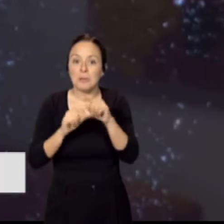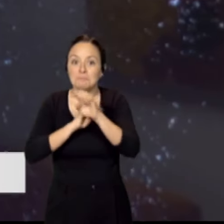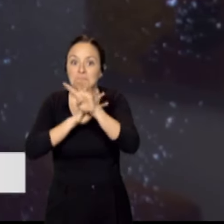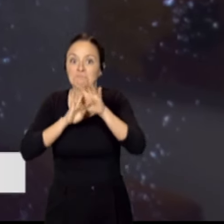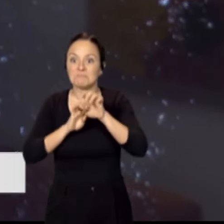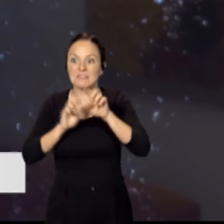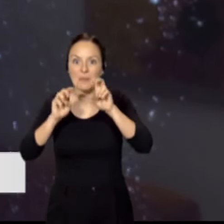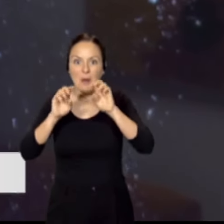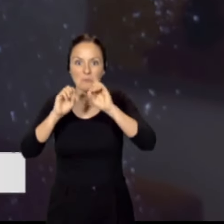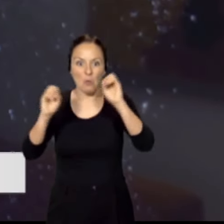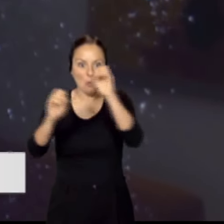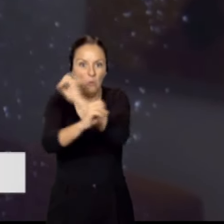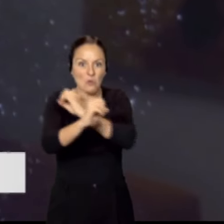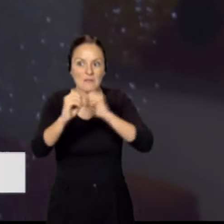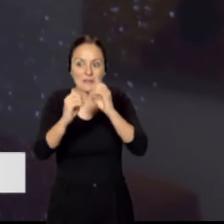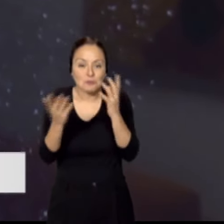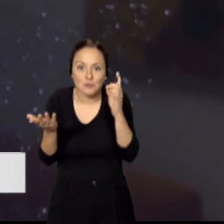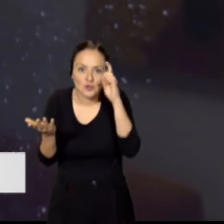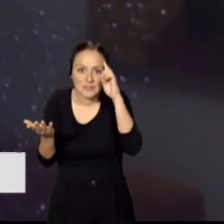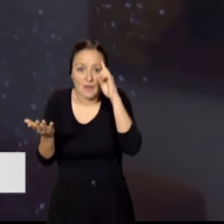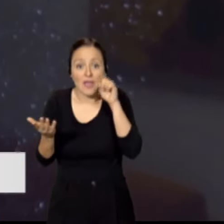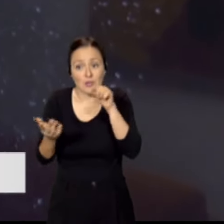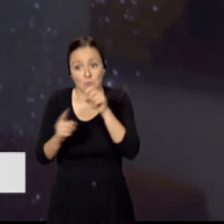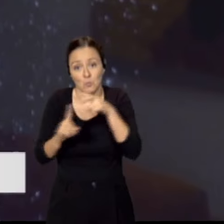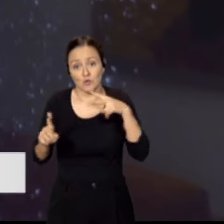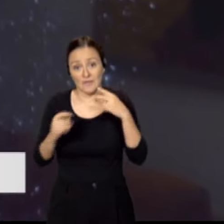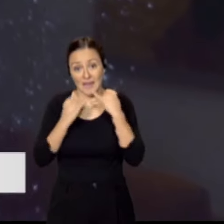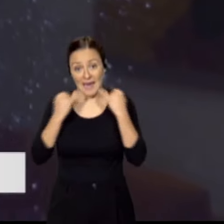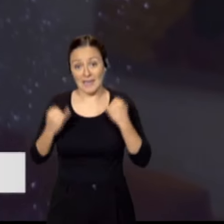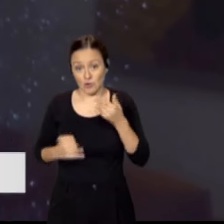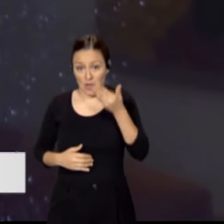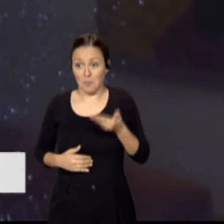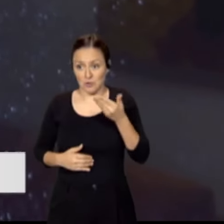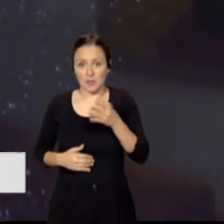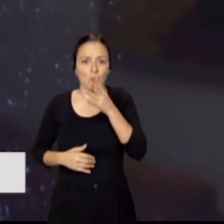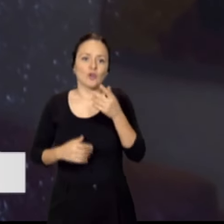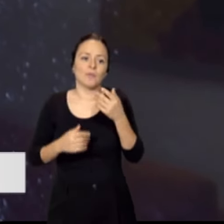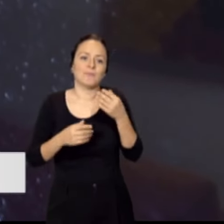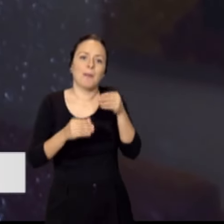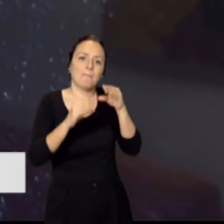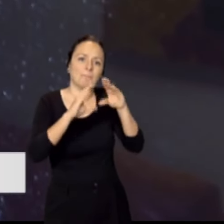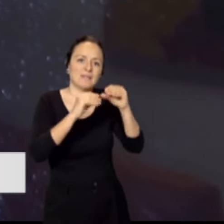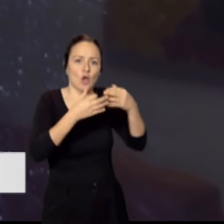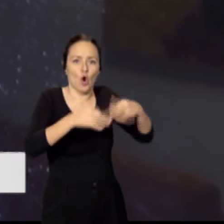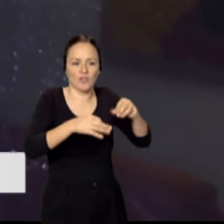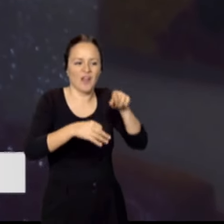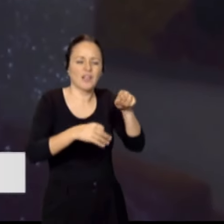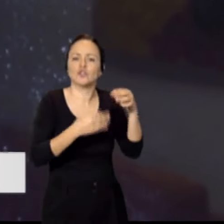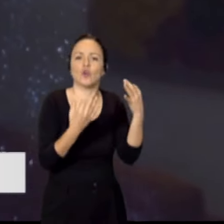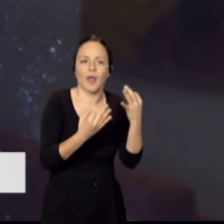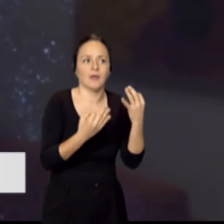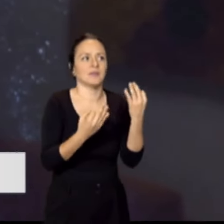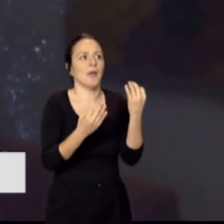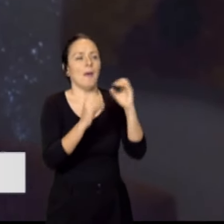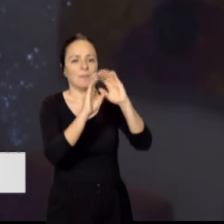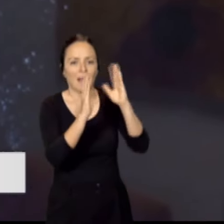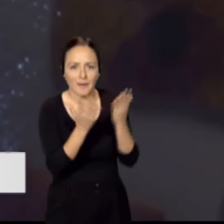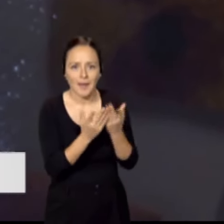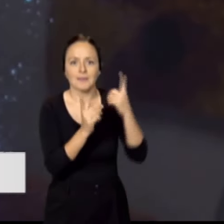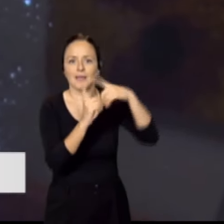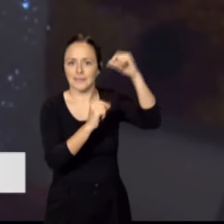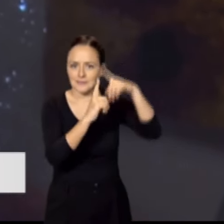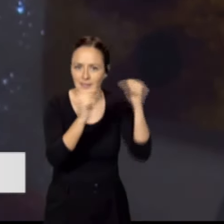eh Son más importantes energéticamente que lo que es la materia ordinaria que serían los planetas las estrellas no las Galaxias